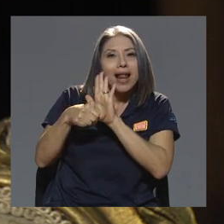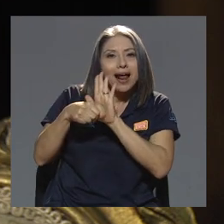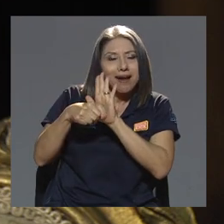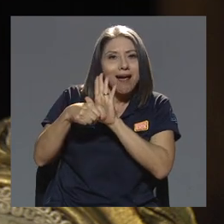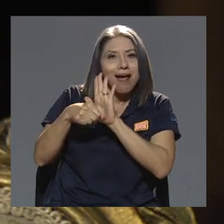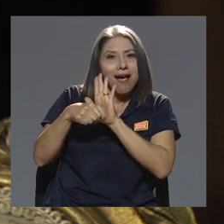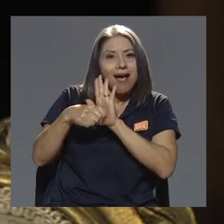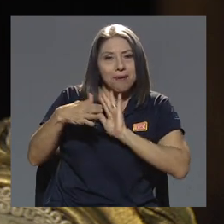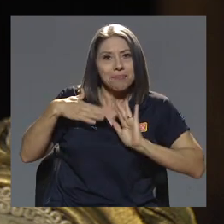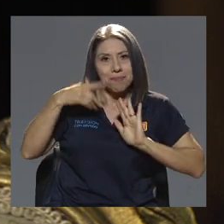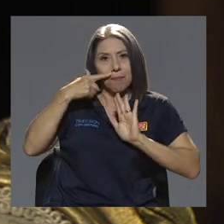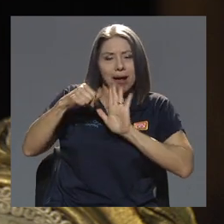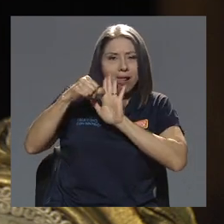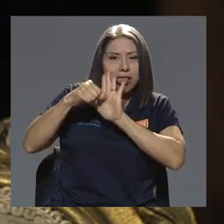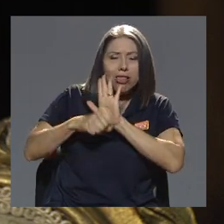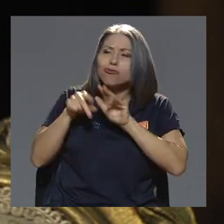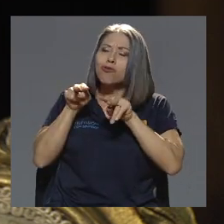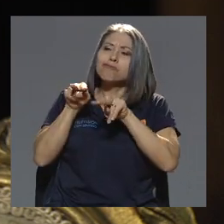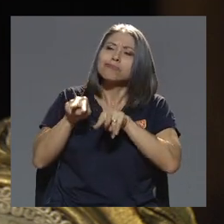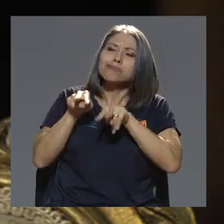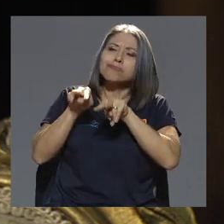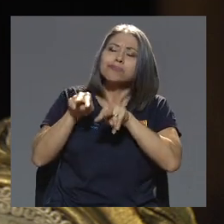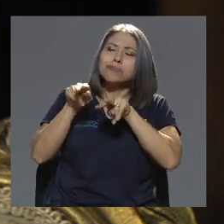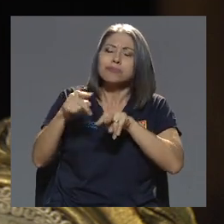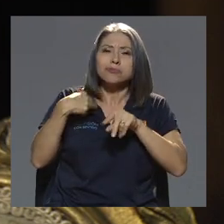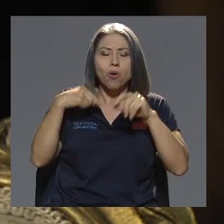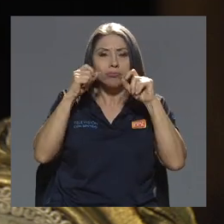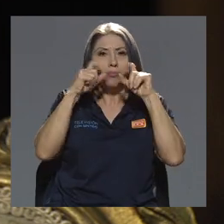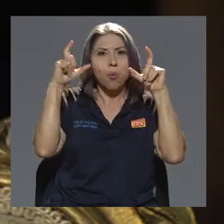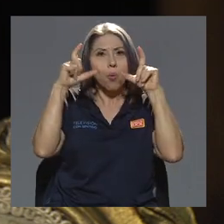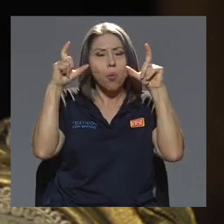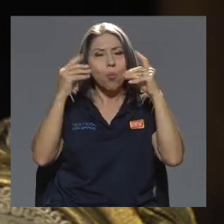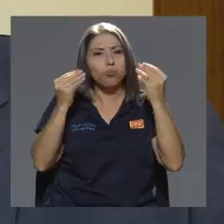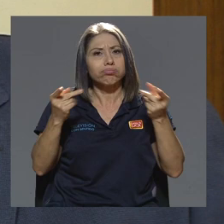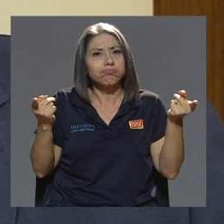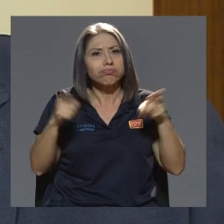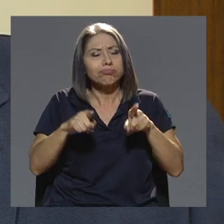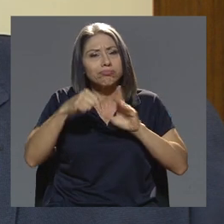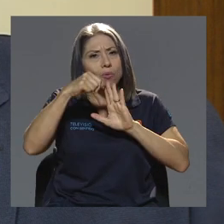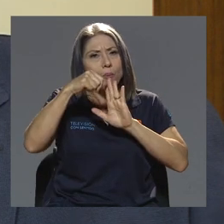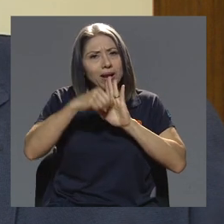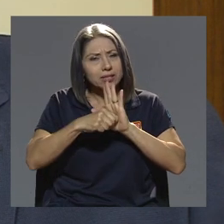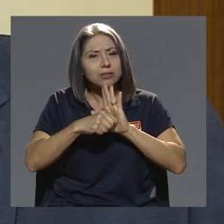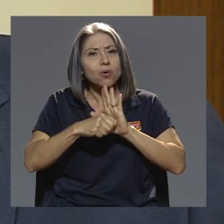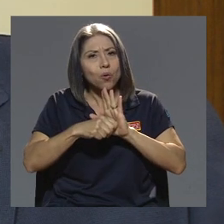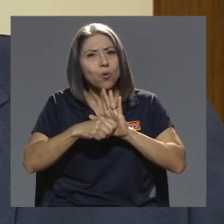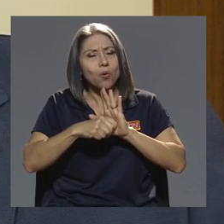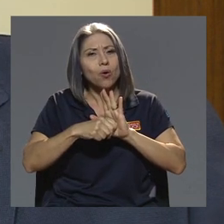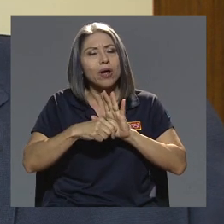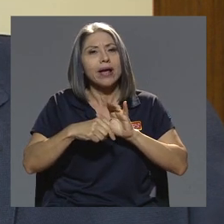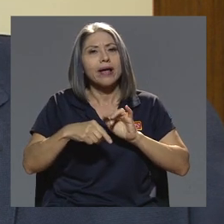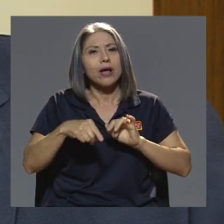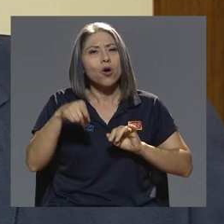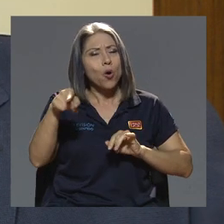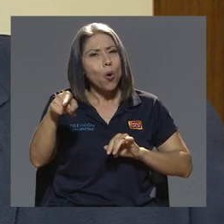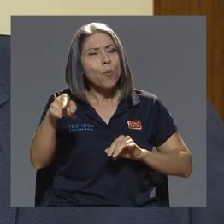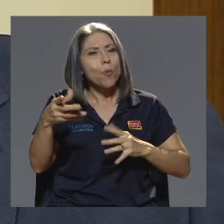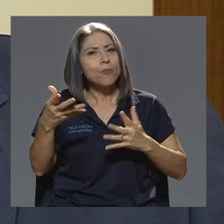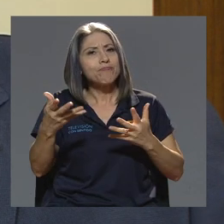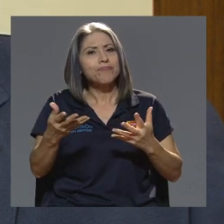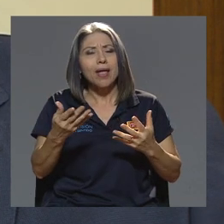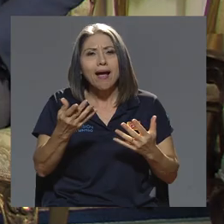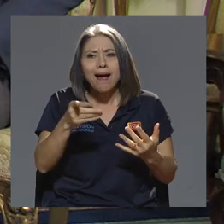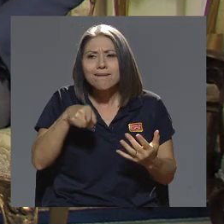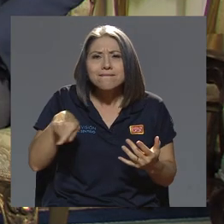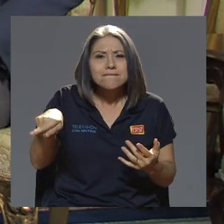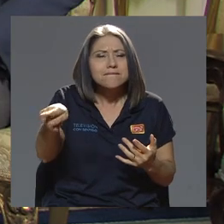la dinámica de la operación. Cómo cómo había aquel entendimiento, cómo